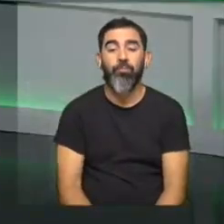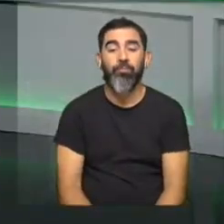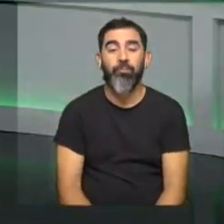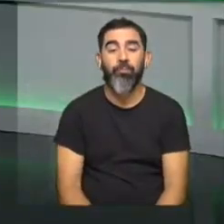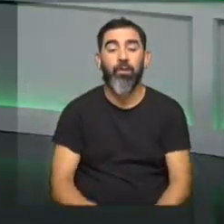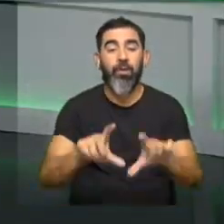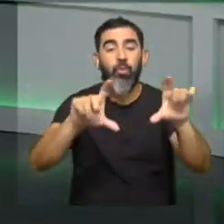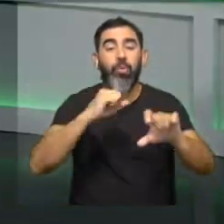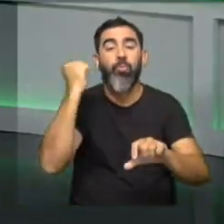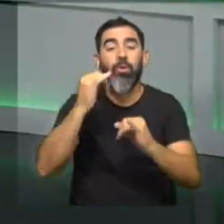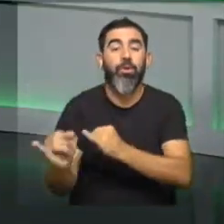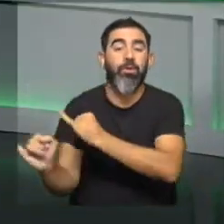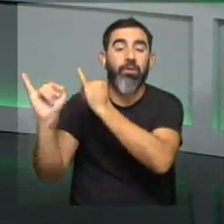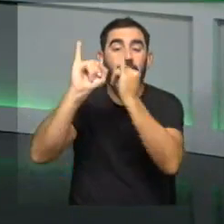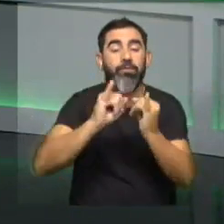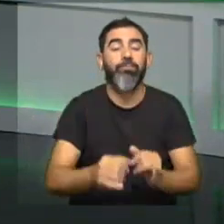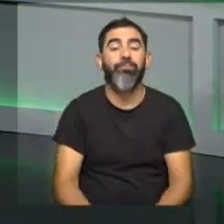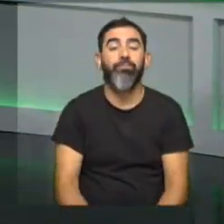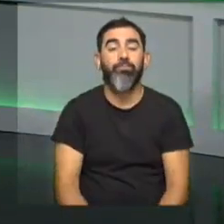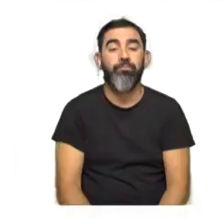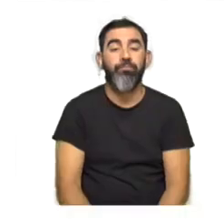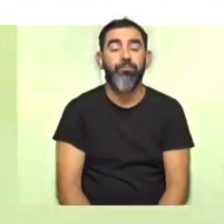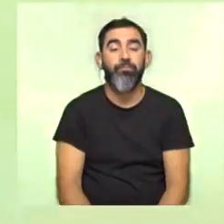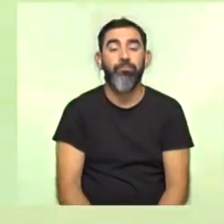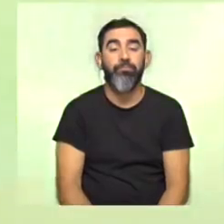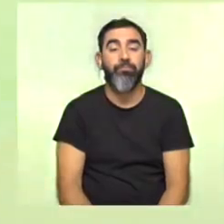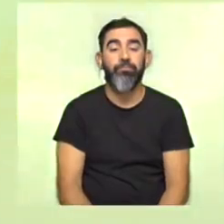Vemos ahora otros títulos que se están destacando a esta hora.